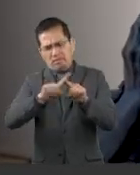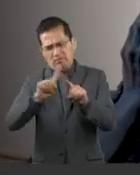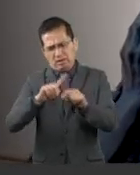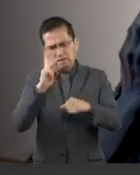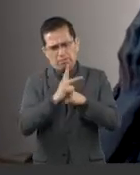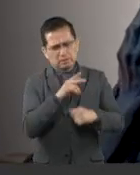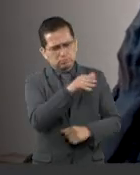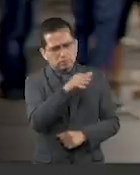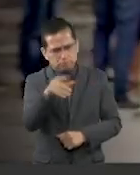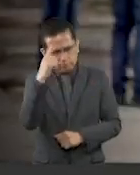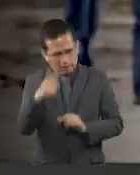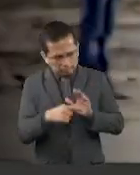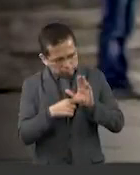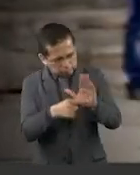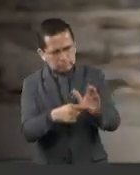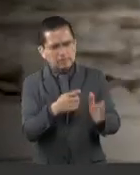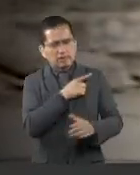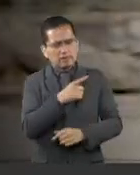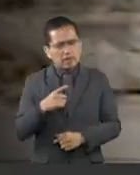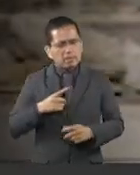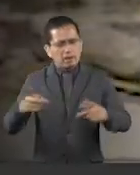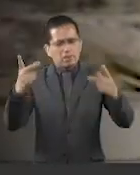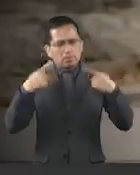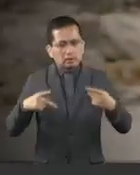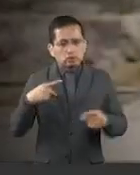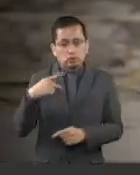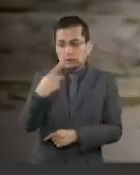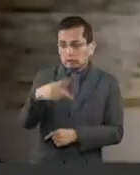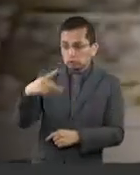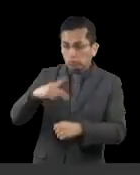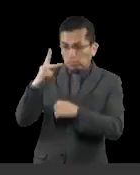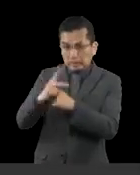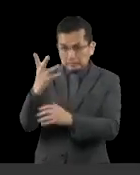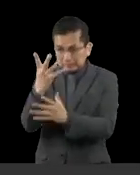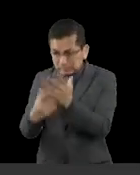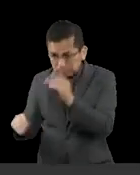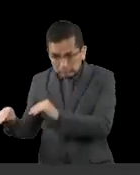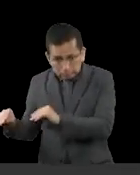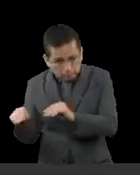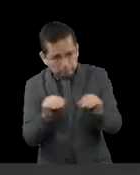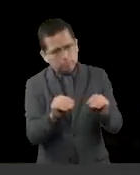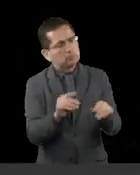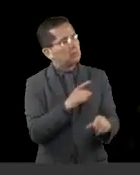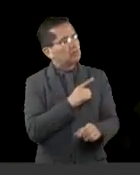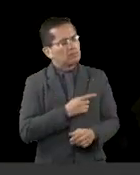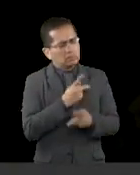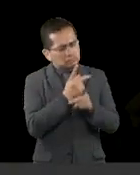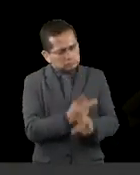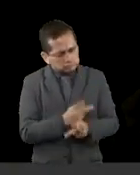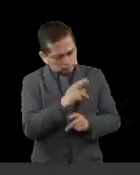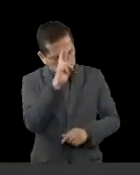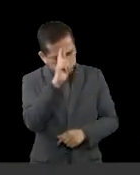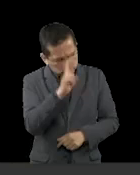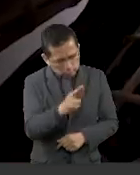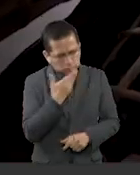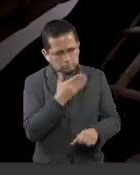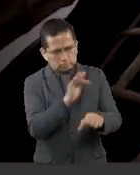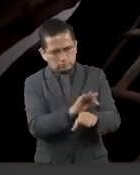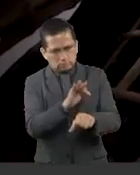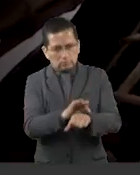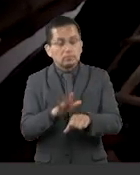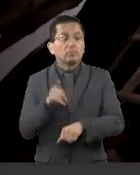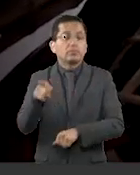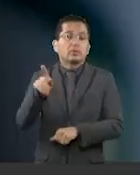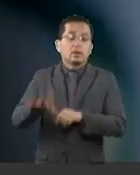tolerancia, solidaridad hacia las personas que han dejado su hogar y sus familias a causa de las guerras, la violencia y la persecución.